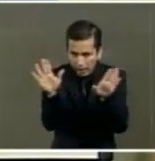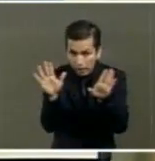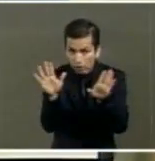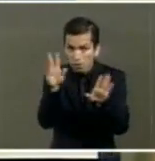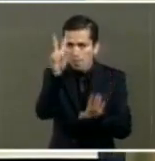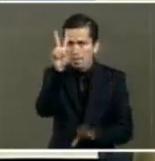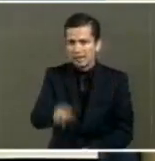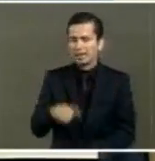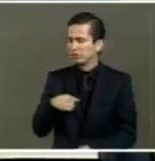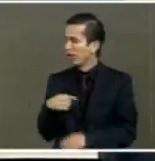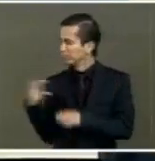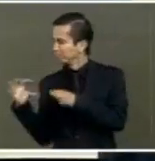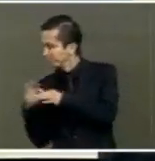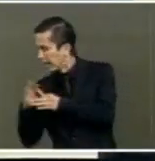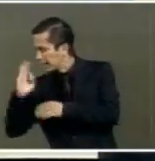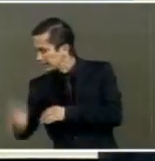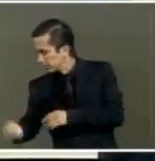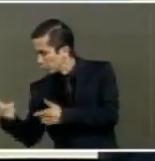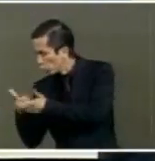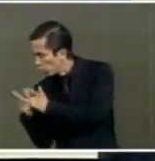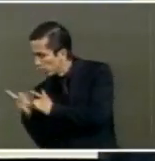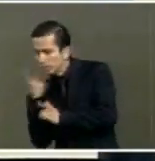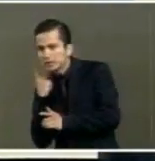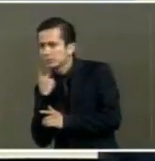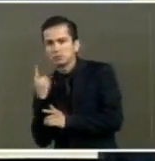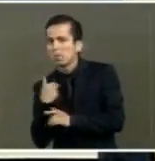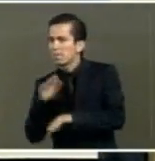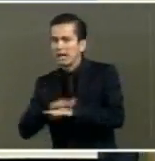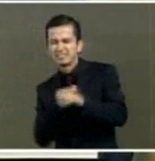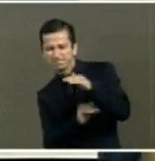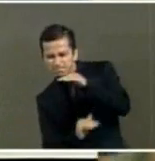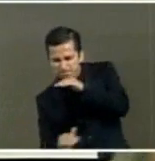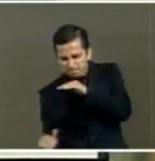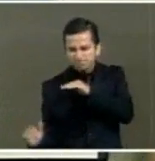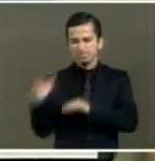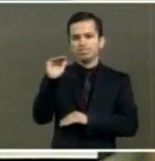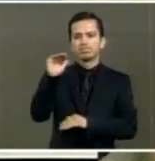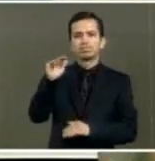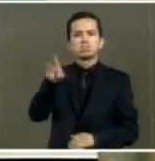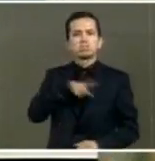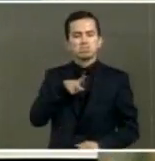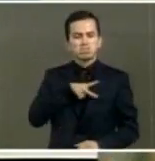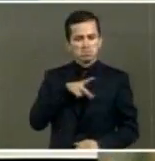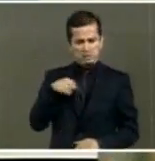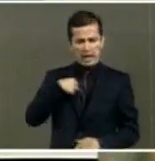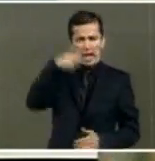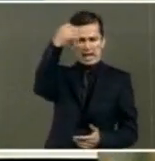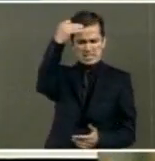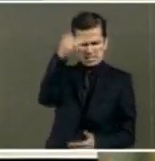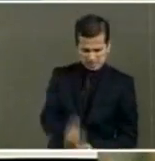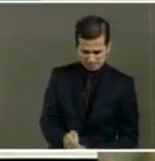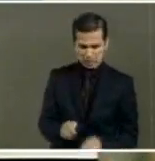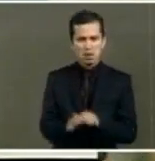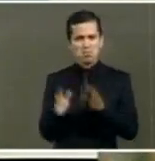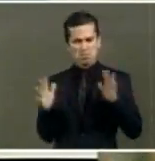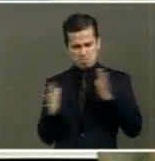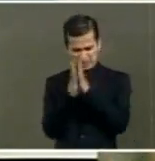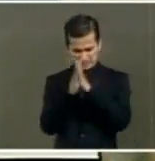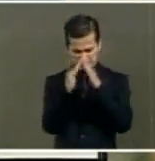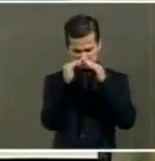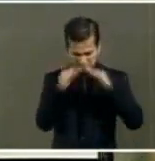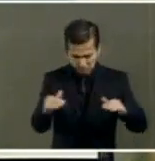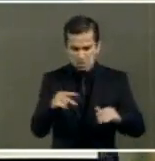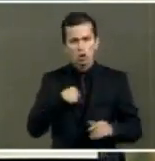de mis preferencias partidistas está mi convicción democrática y mi apego a la legalidad y al principio